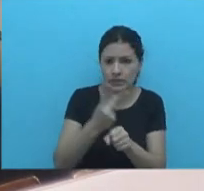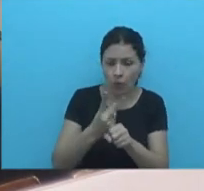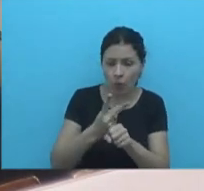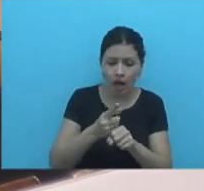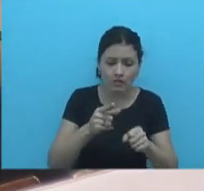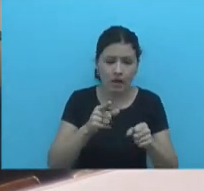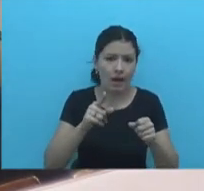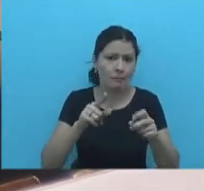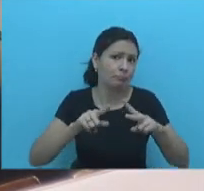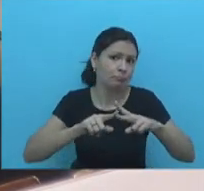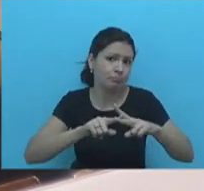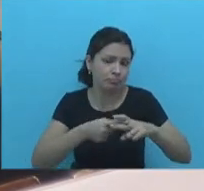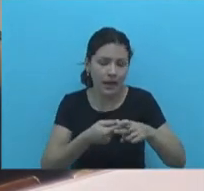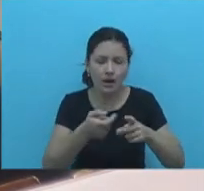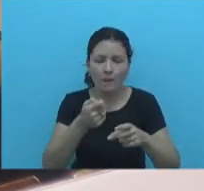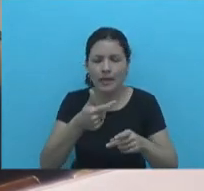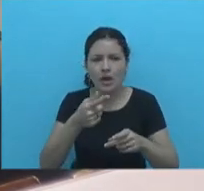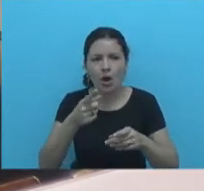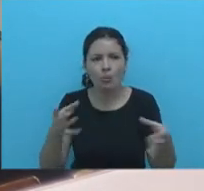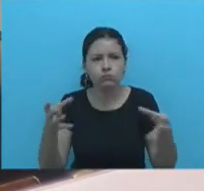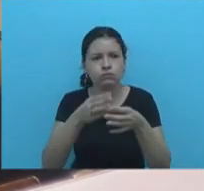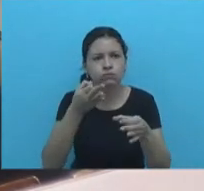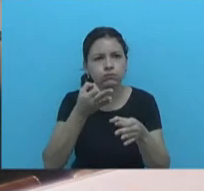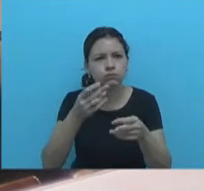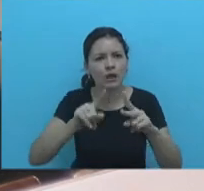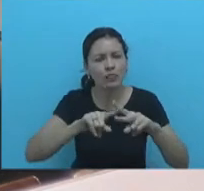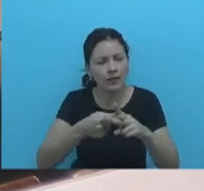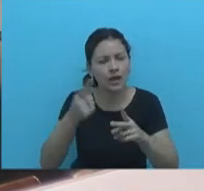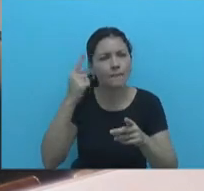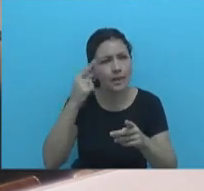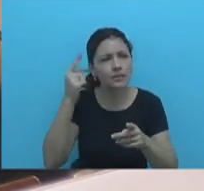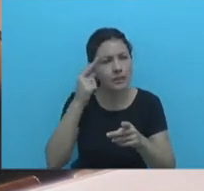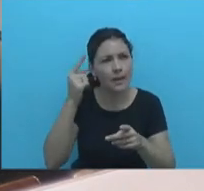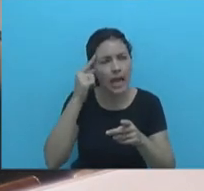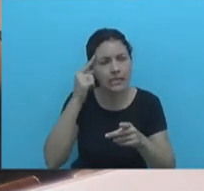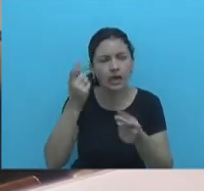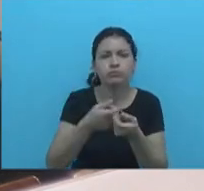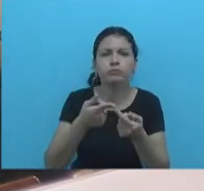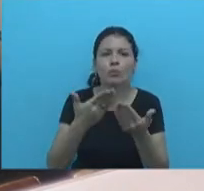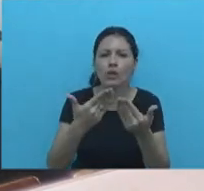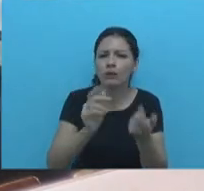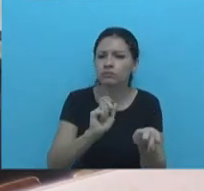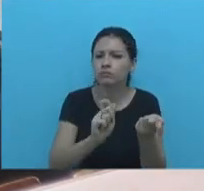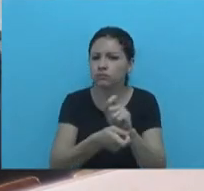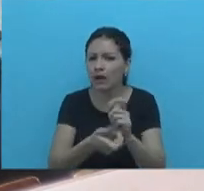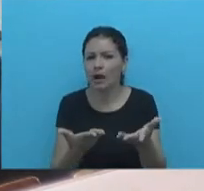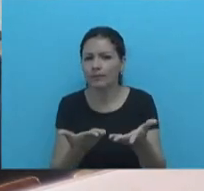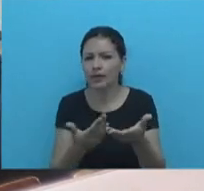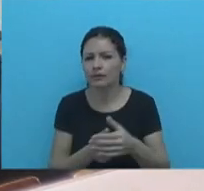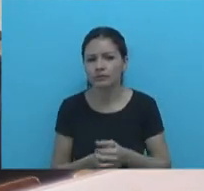decís, a la universidad y decís, no, esta no es lo que yo debería estar estudiando. Por ahí abandonás y se produce un sentimiento de